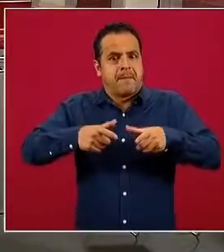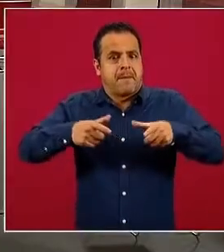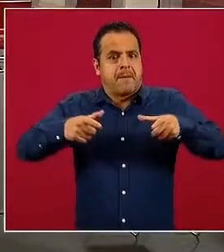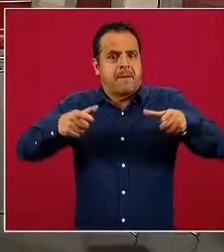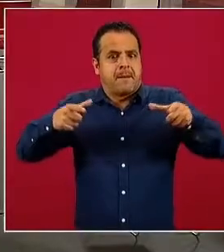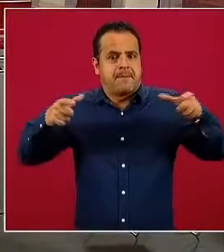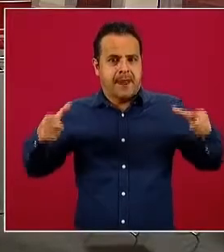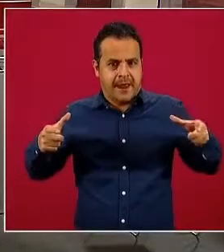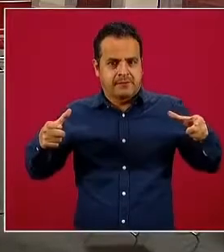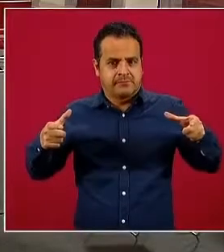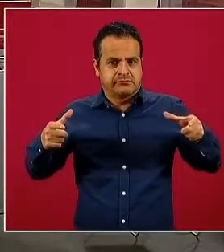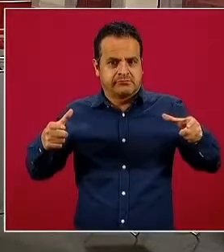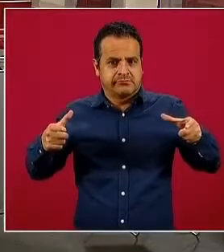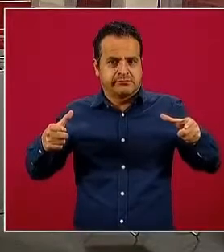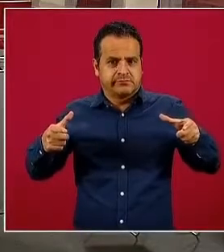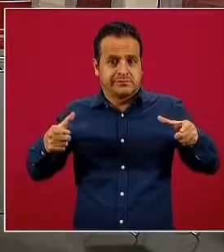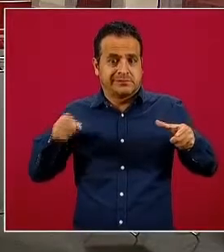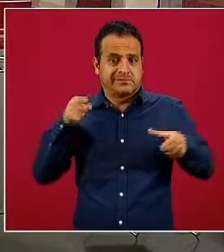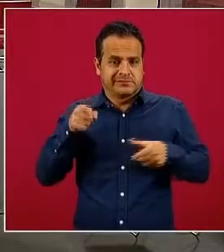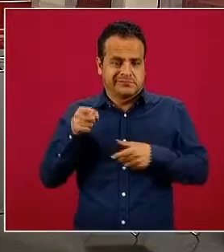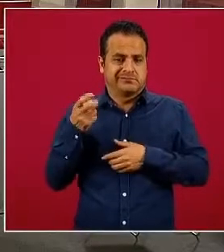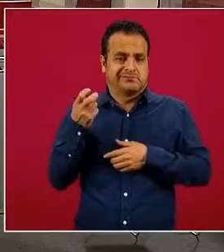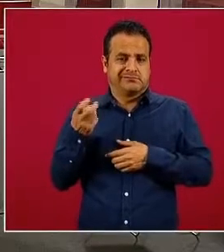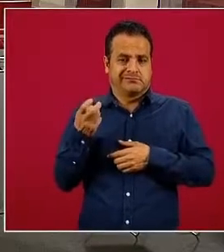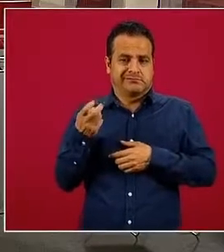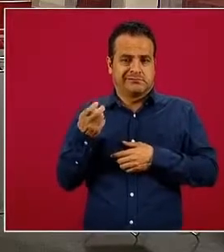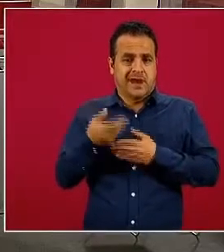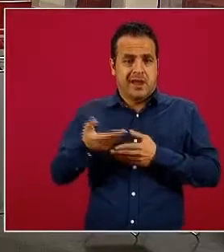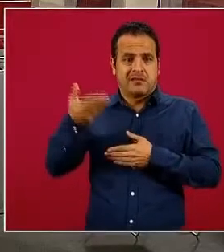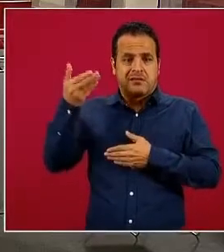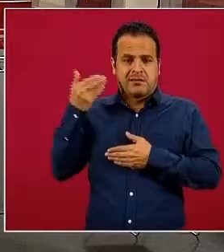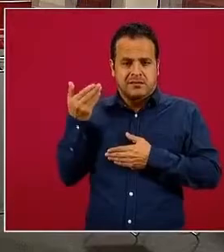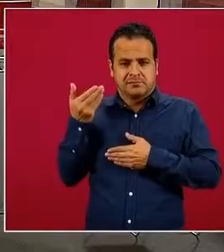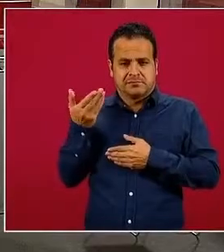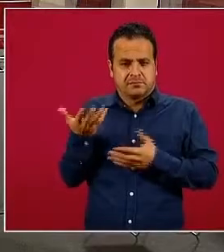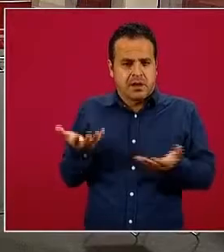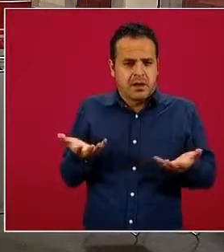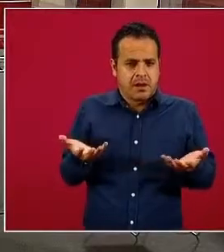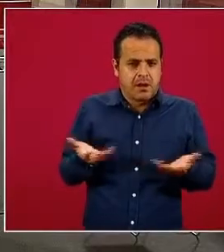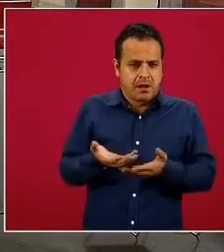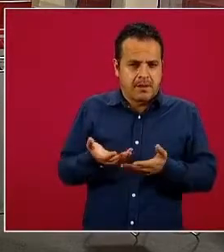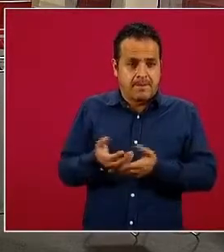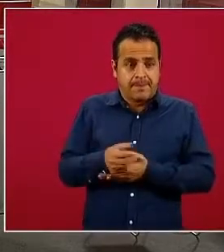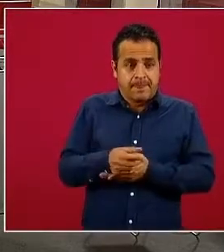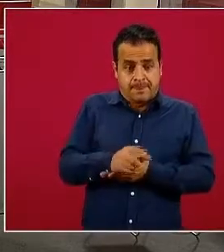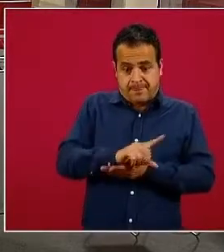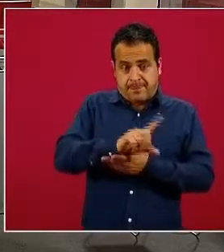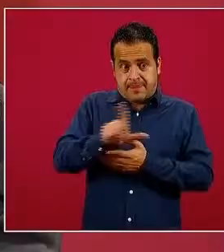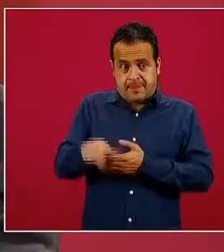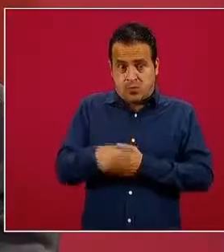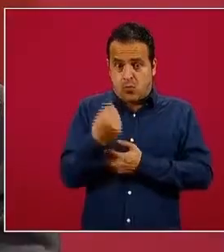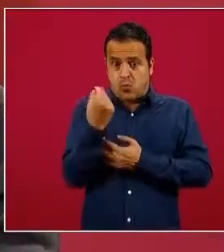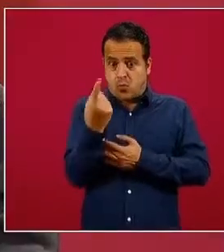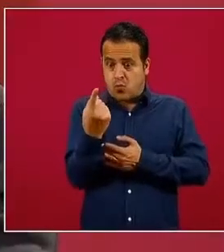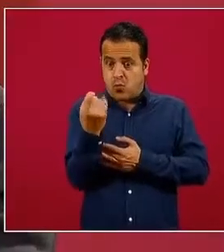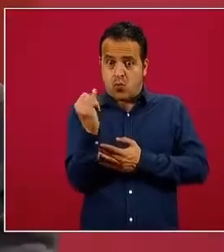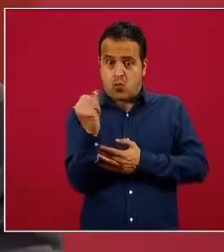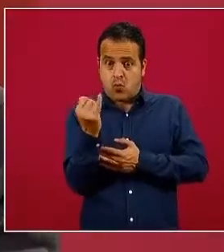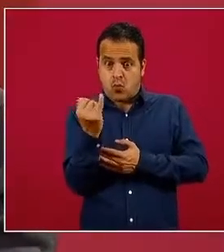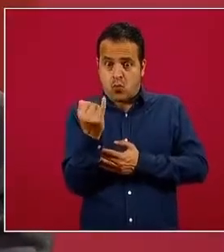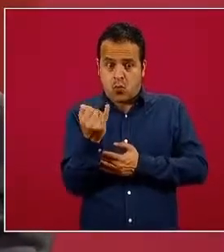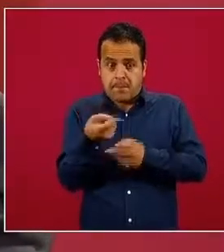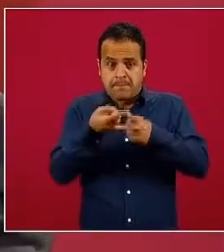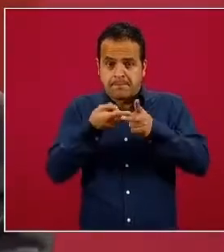federativas en un momento donde teníamos un solo abordaje. Posteriormente, a partir del 1 de junio, entramos al